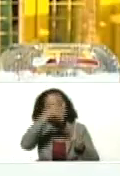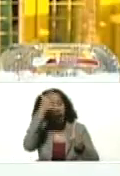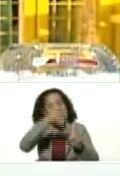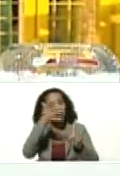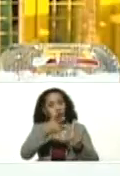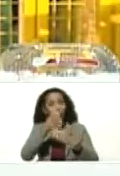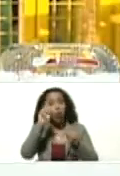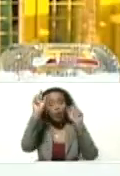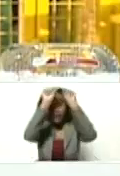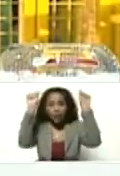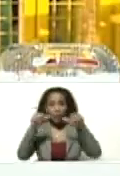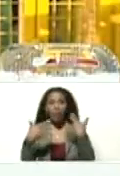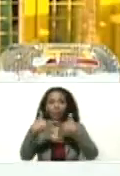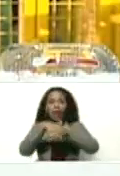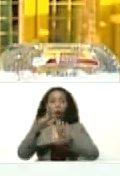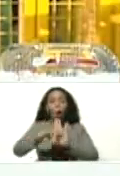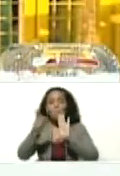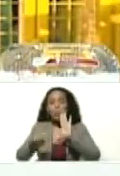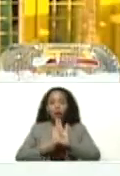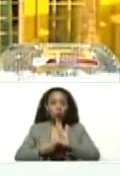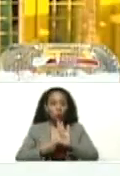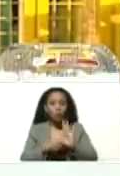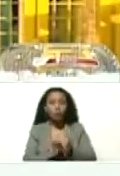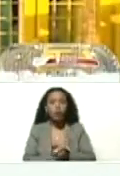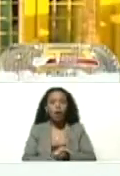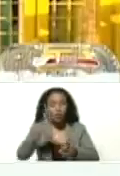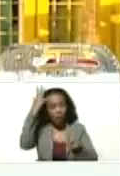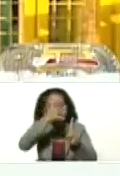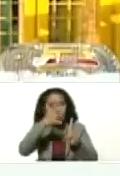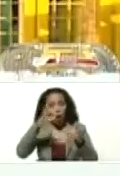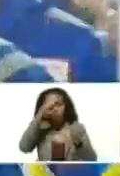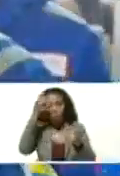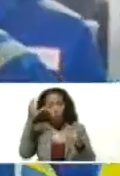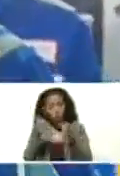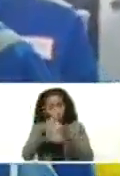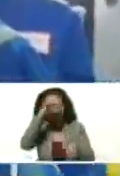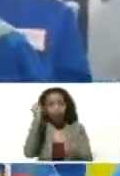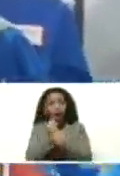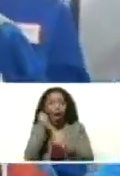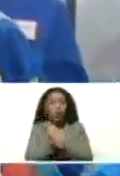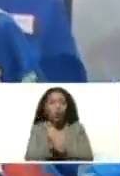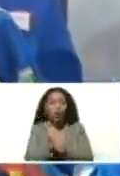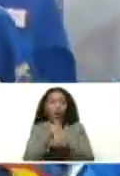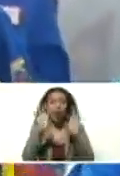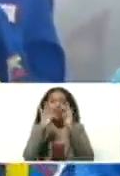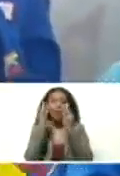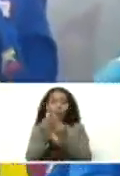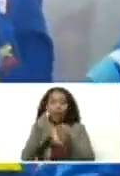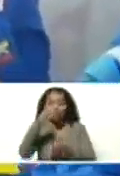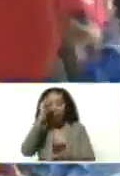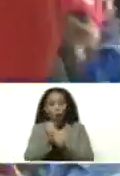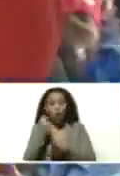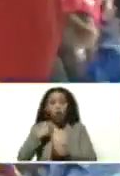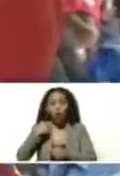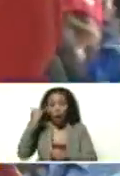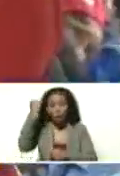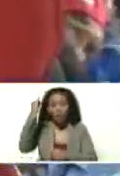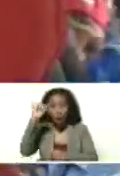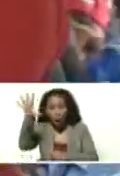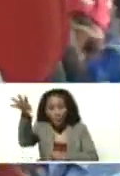un sistema integral de formación de la clase obrera y de su familia. María, agarra tu idea en el aire, ¿qué te